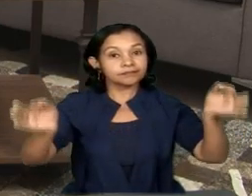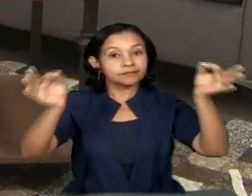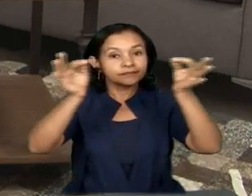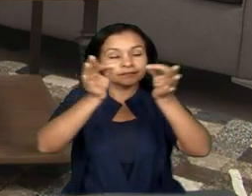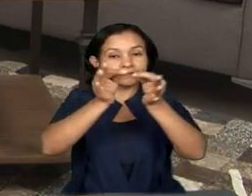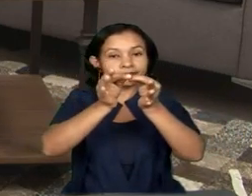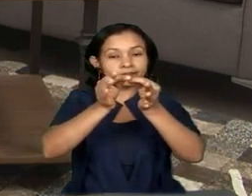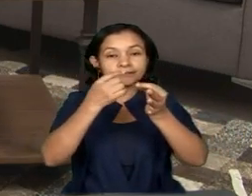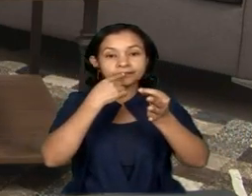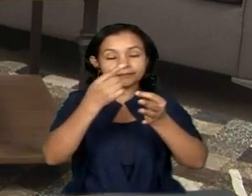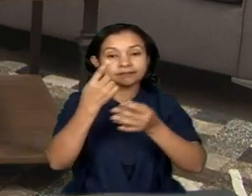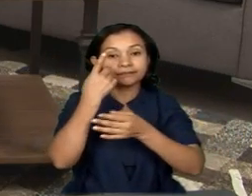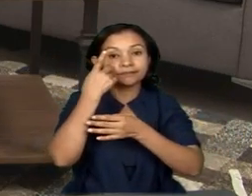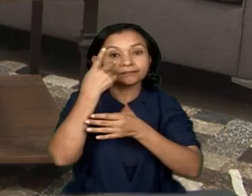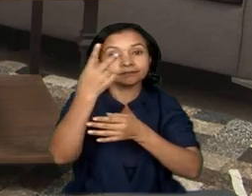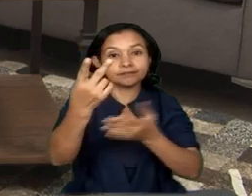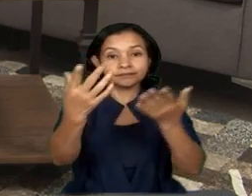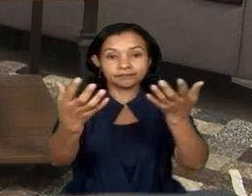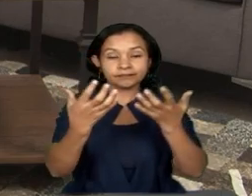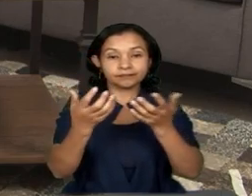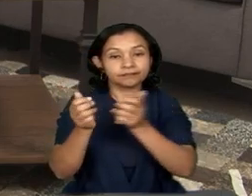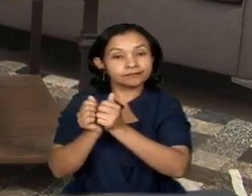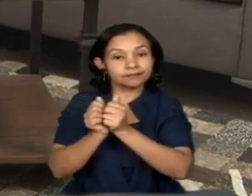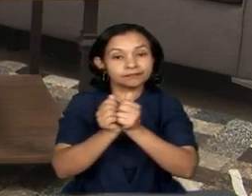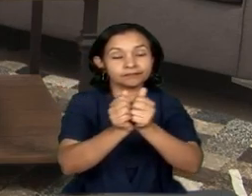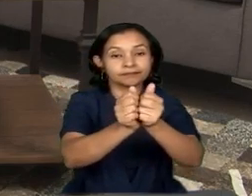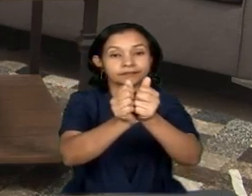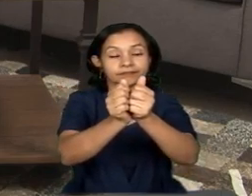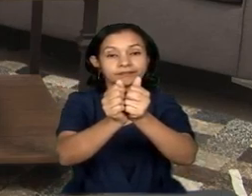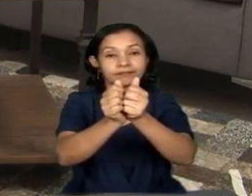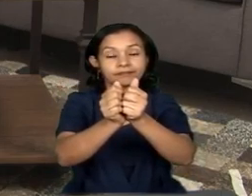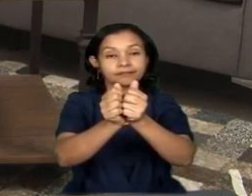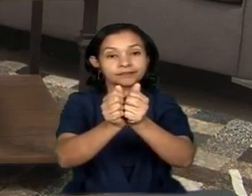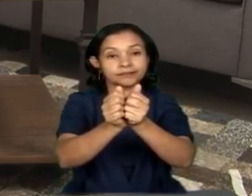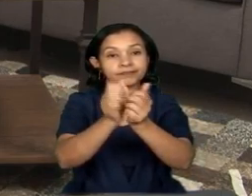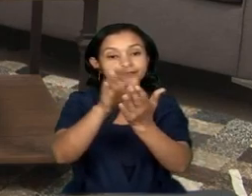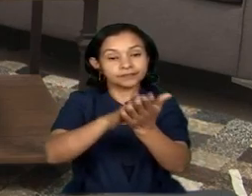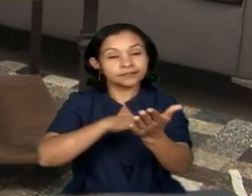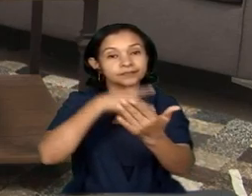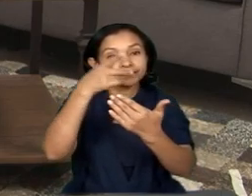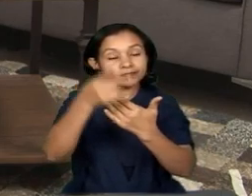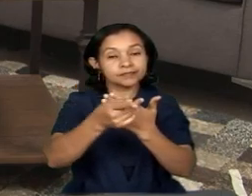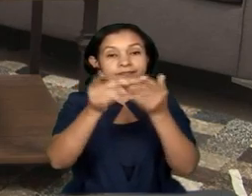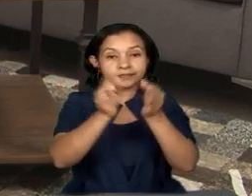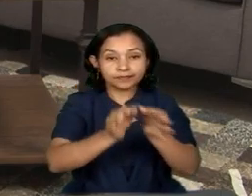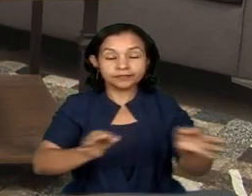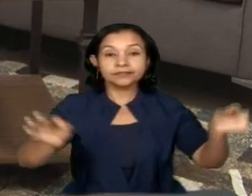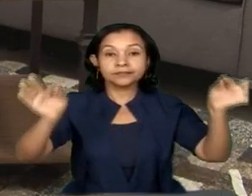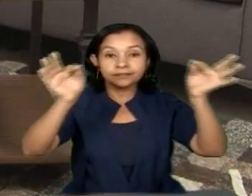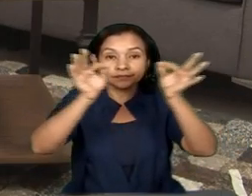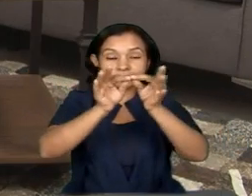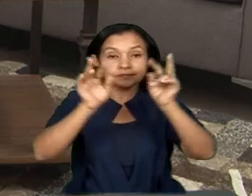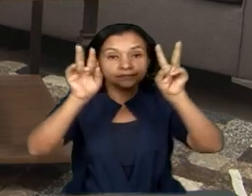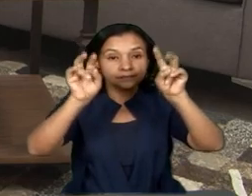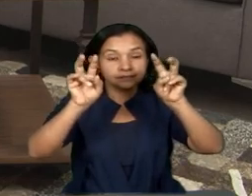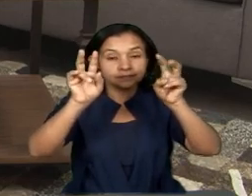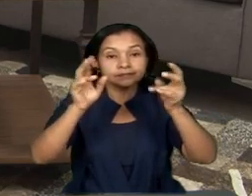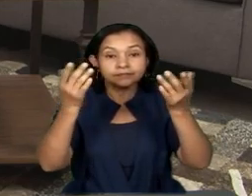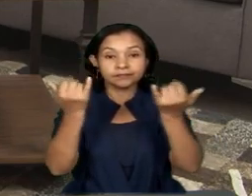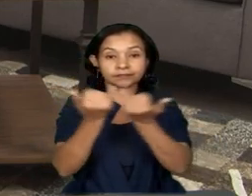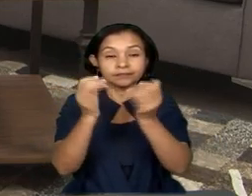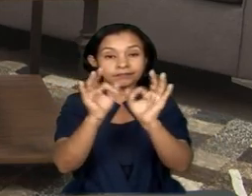el año también con la proyección del acompañamiento de los protagonistas en programas que son emblemáticos para el